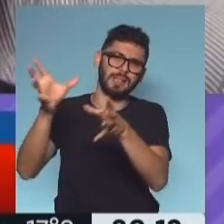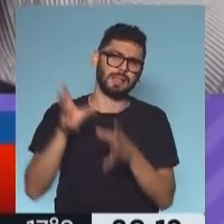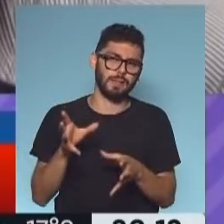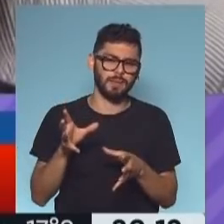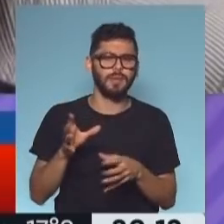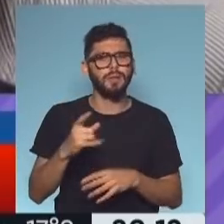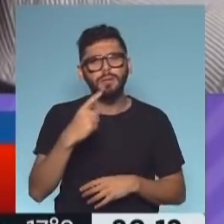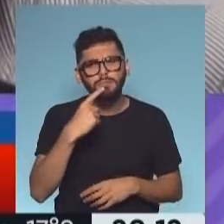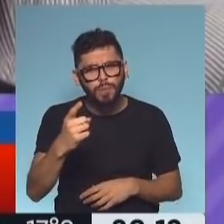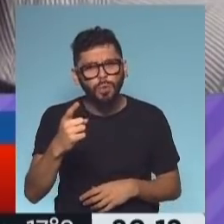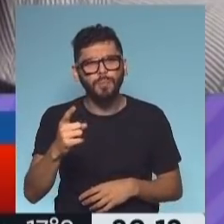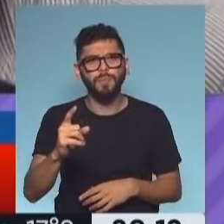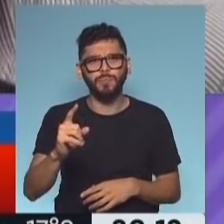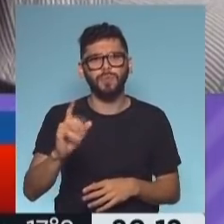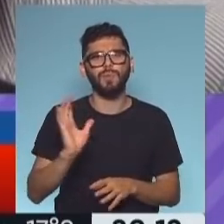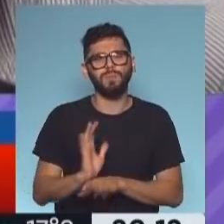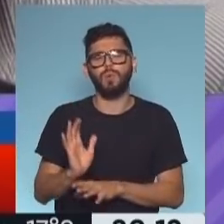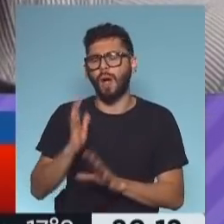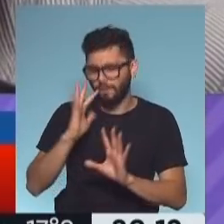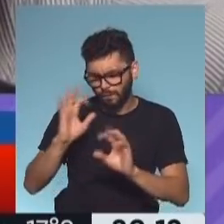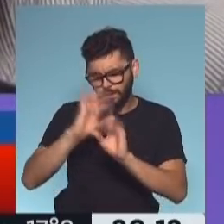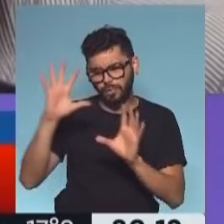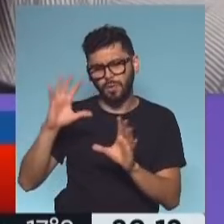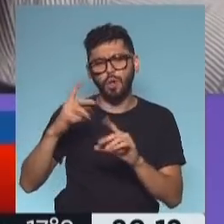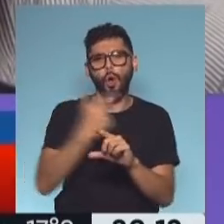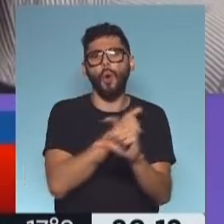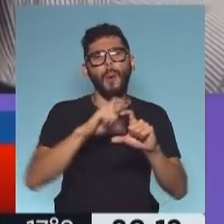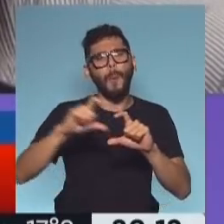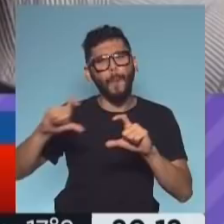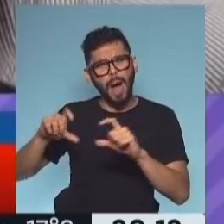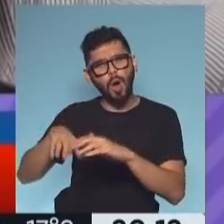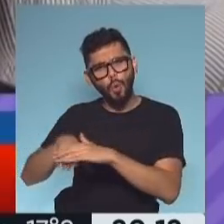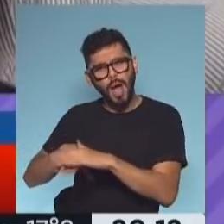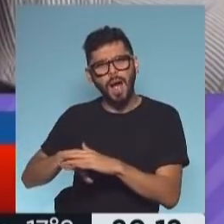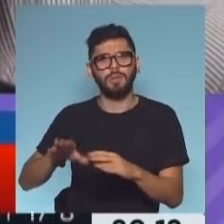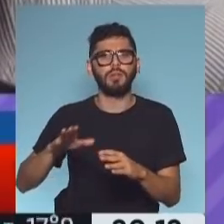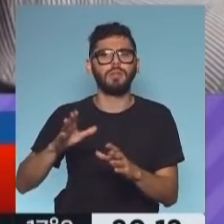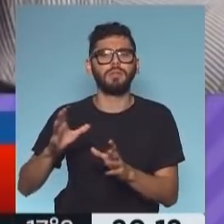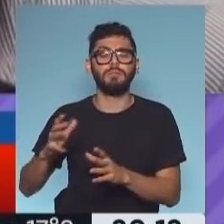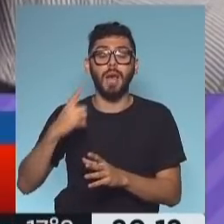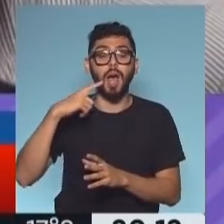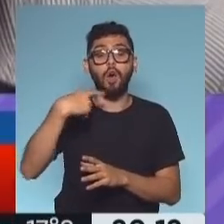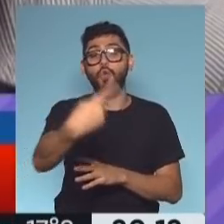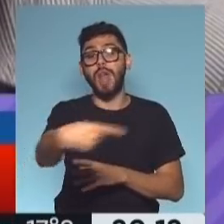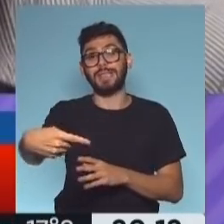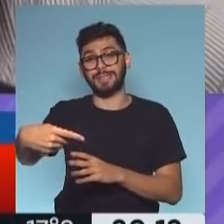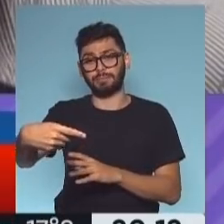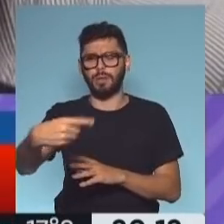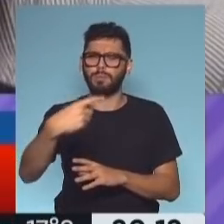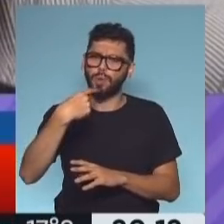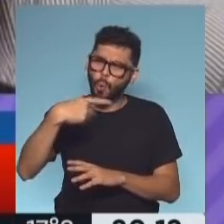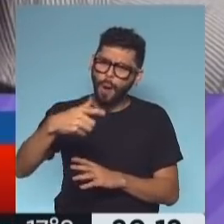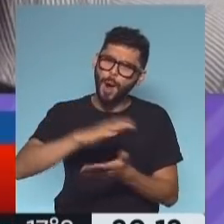días. ¿Tienen stock, digamos, para otorgar turnos por una semana? ¿Y tienen la promesa de que